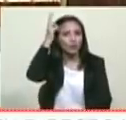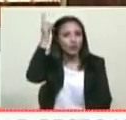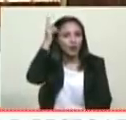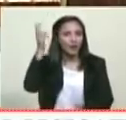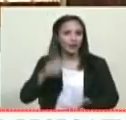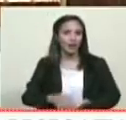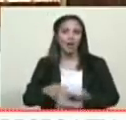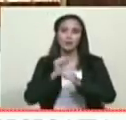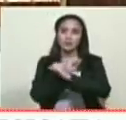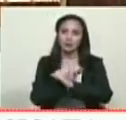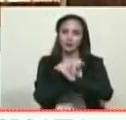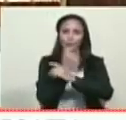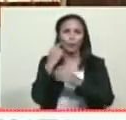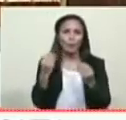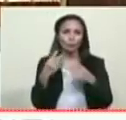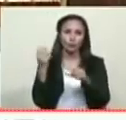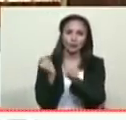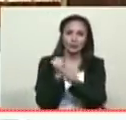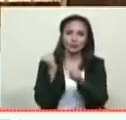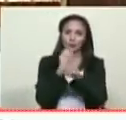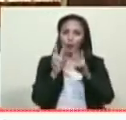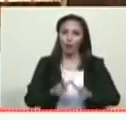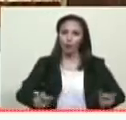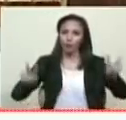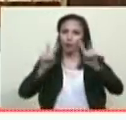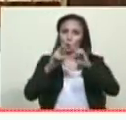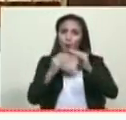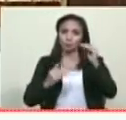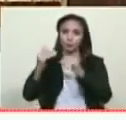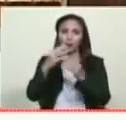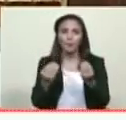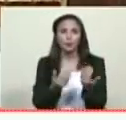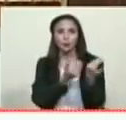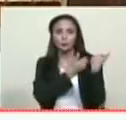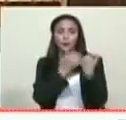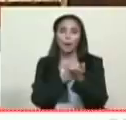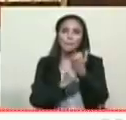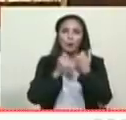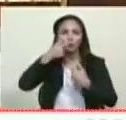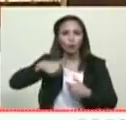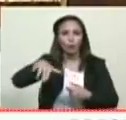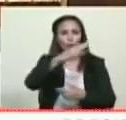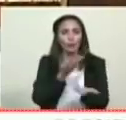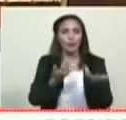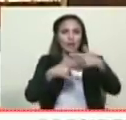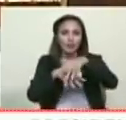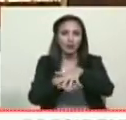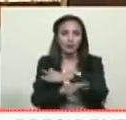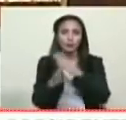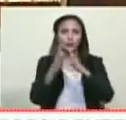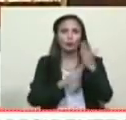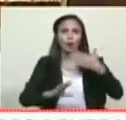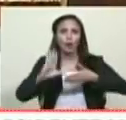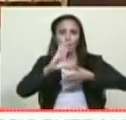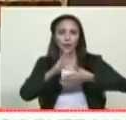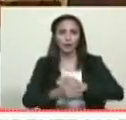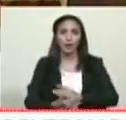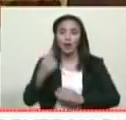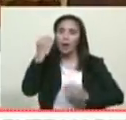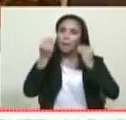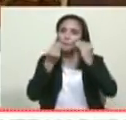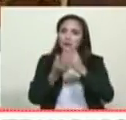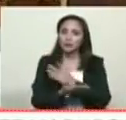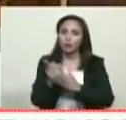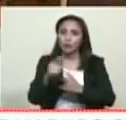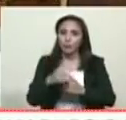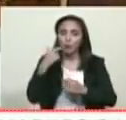sus extraordinarios méritos, valores, el compromiso con su pueblo y con la integración de nuestra América, considerando